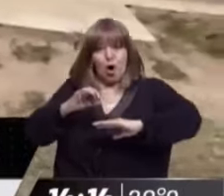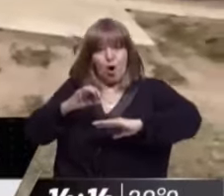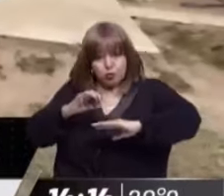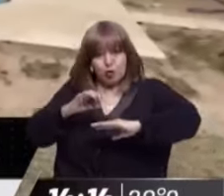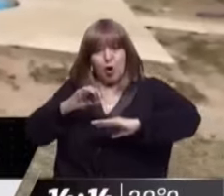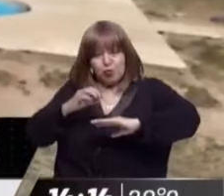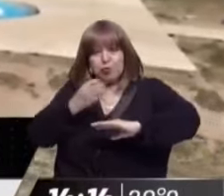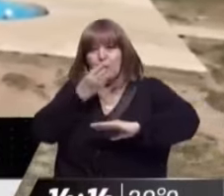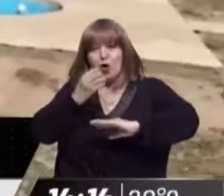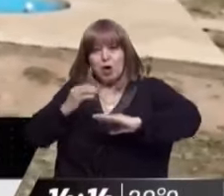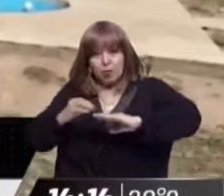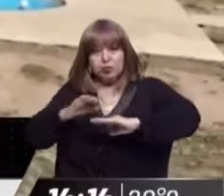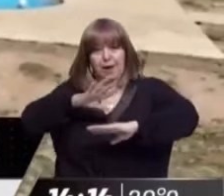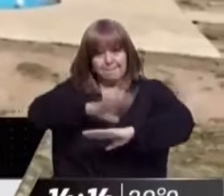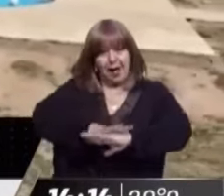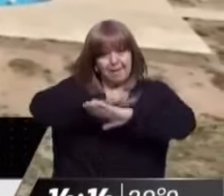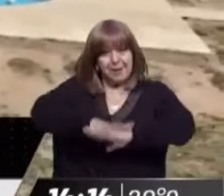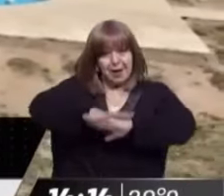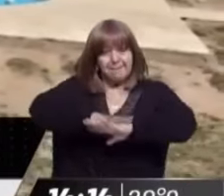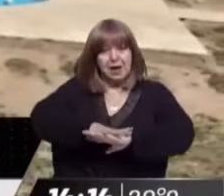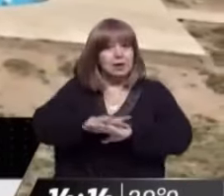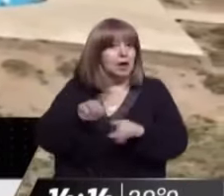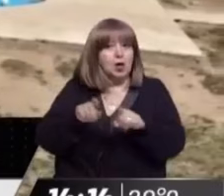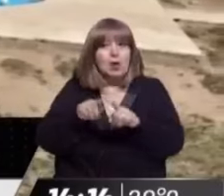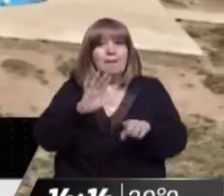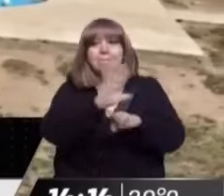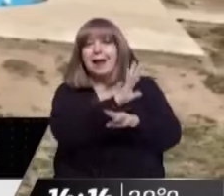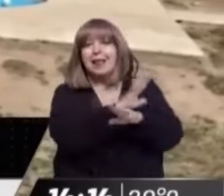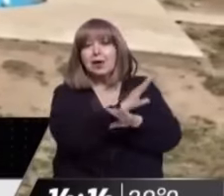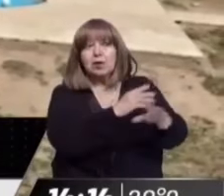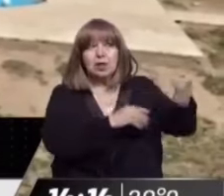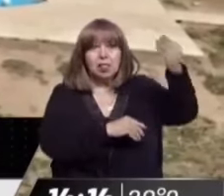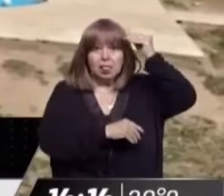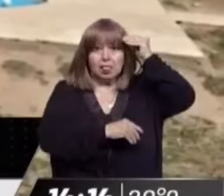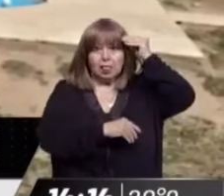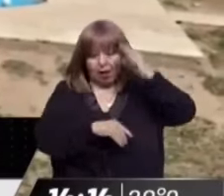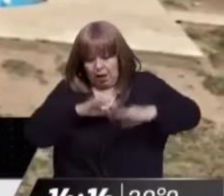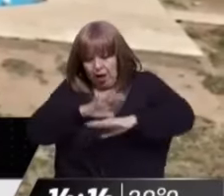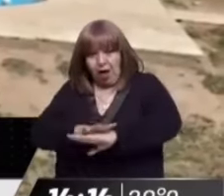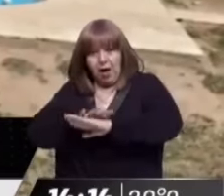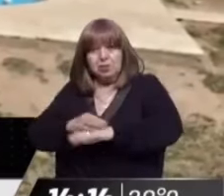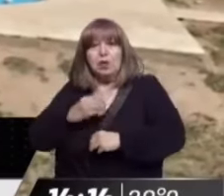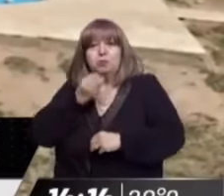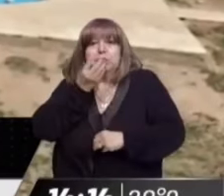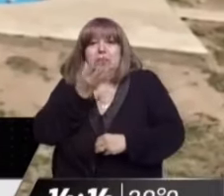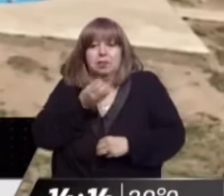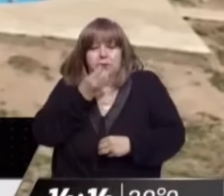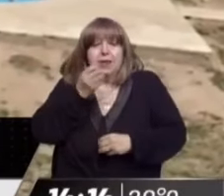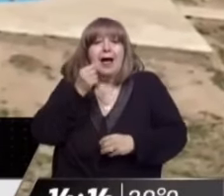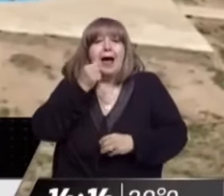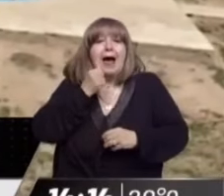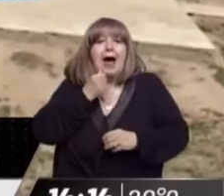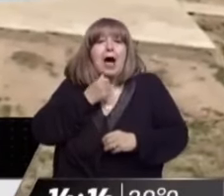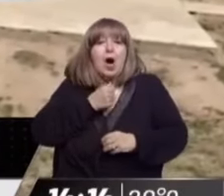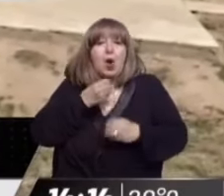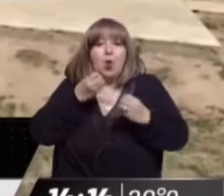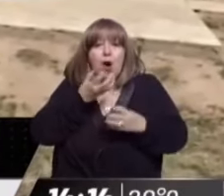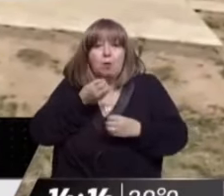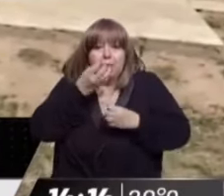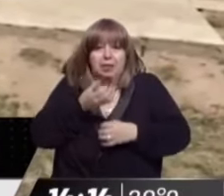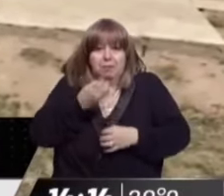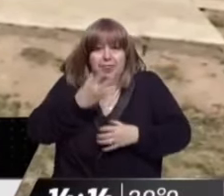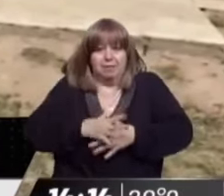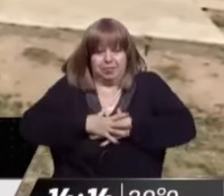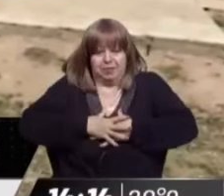boca a boca y le empecé a golpearle el pecho y empezó a revivir empezó a tirar agua empezó a revivir todo y